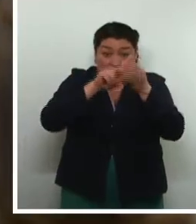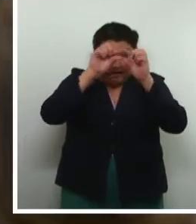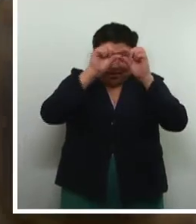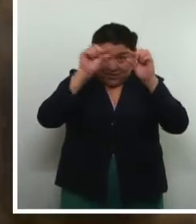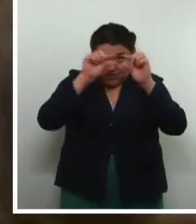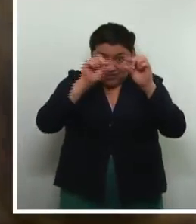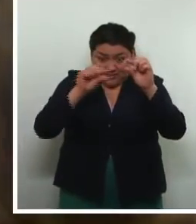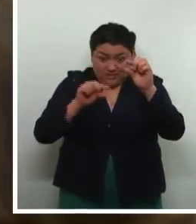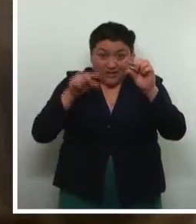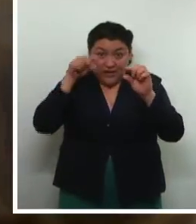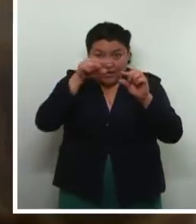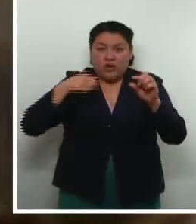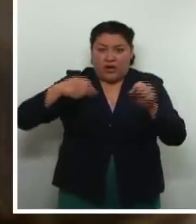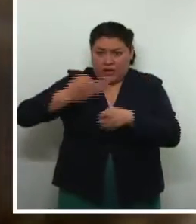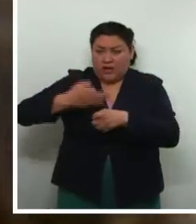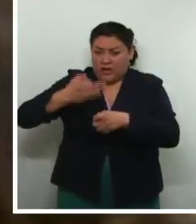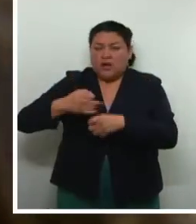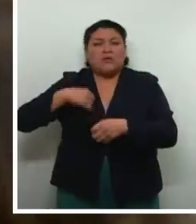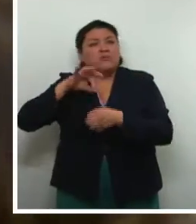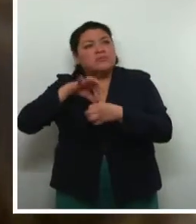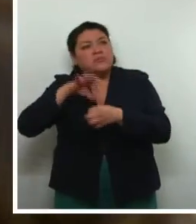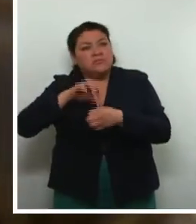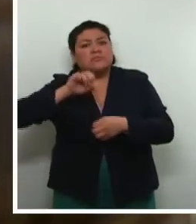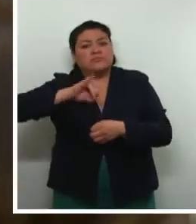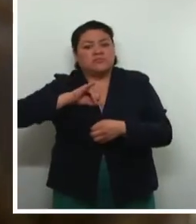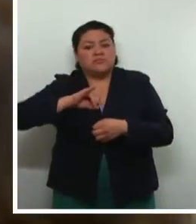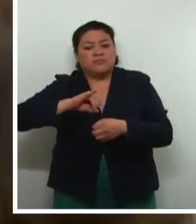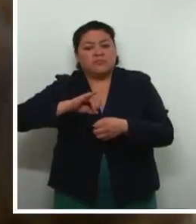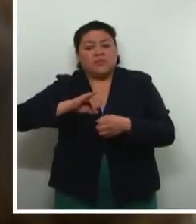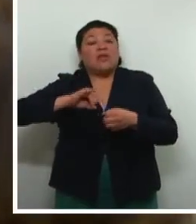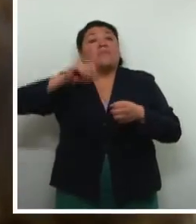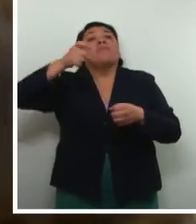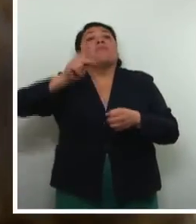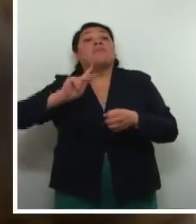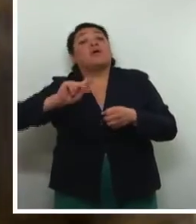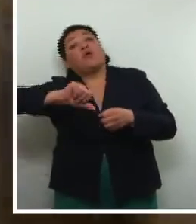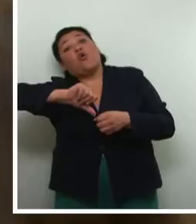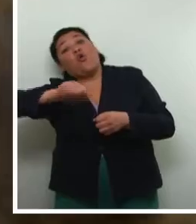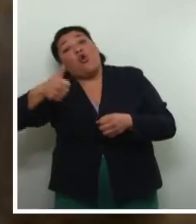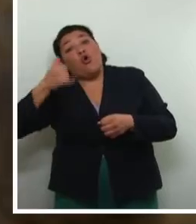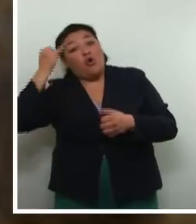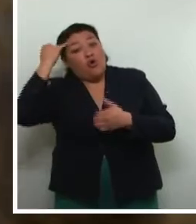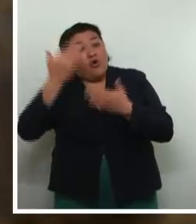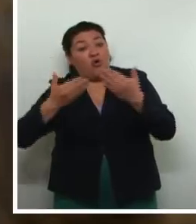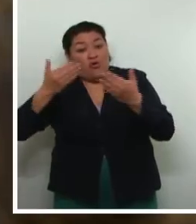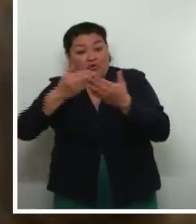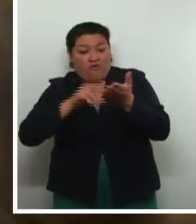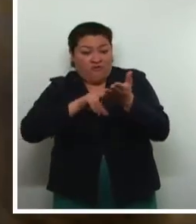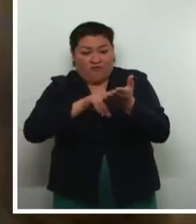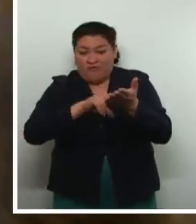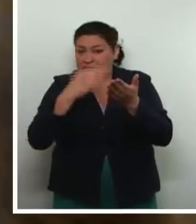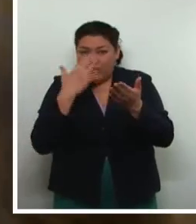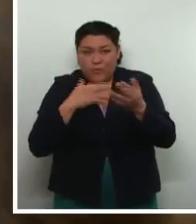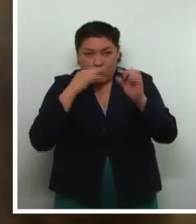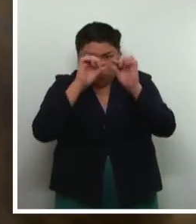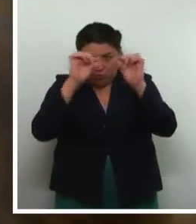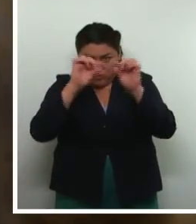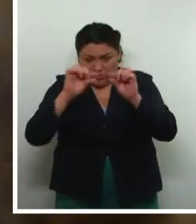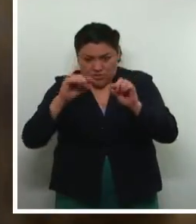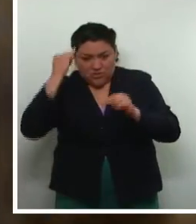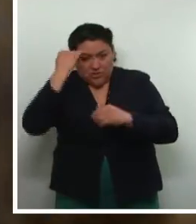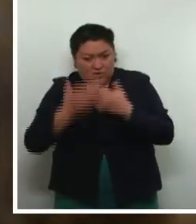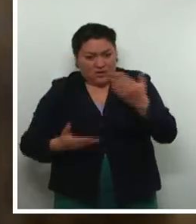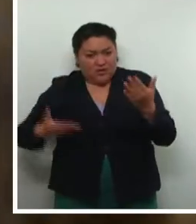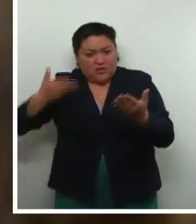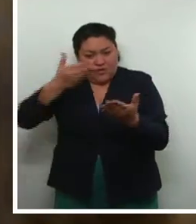nosotros votamos excluyen todas aquellas que no están en negritas y por eso